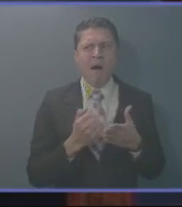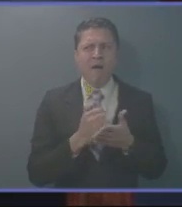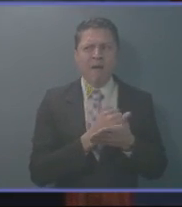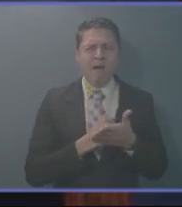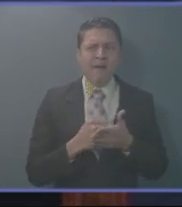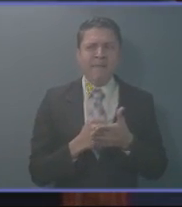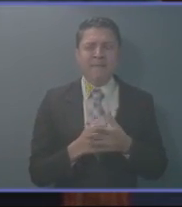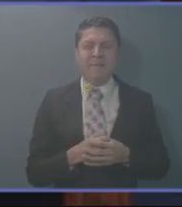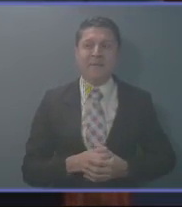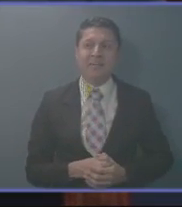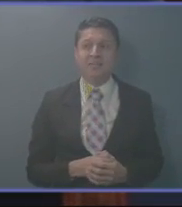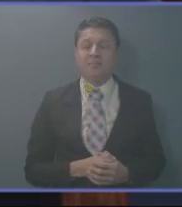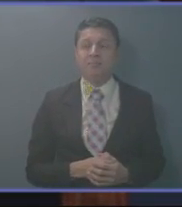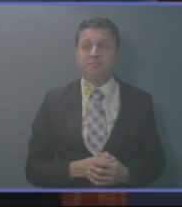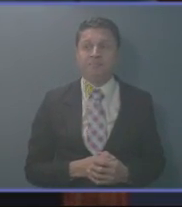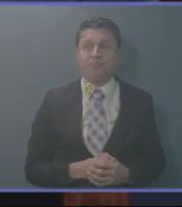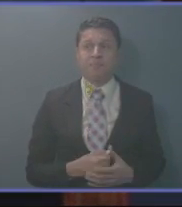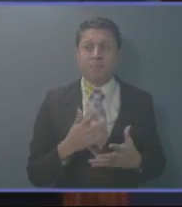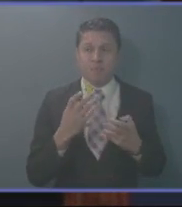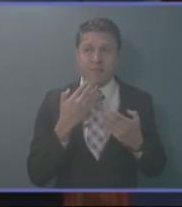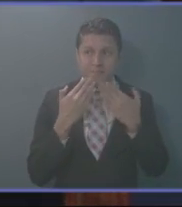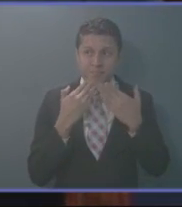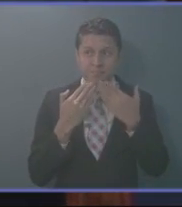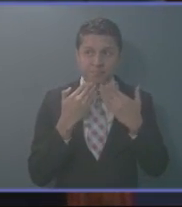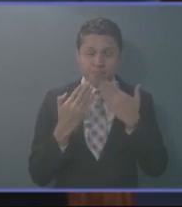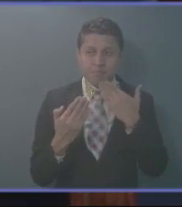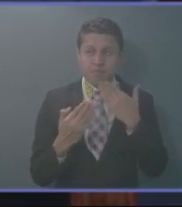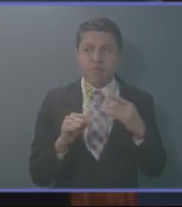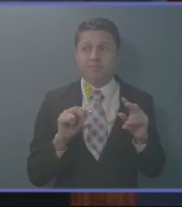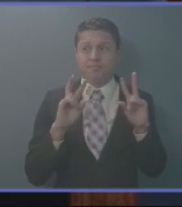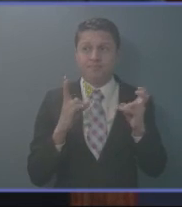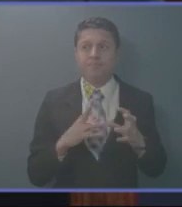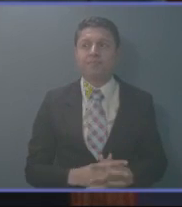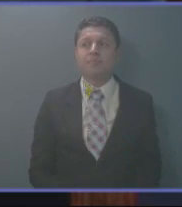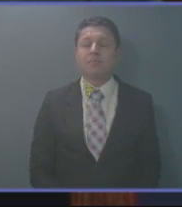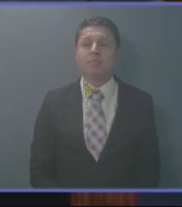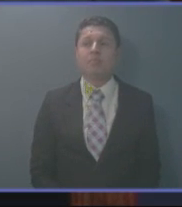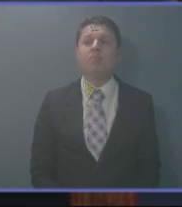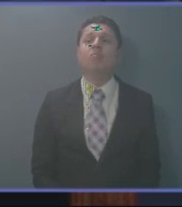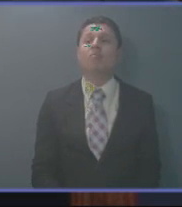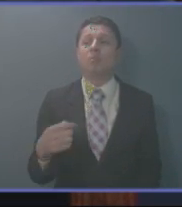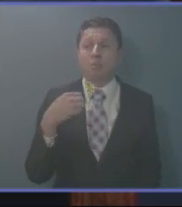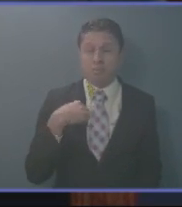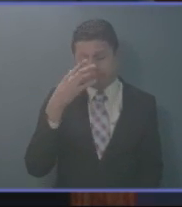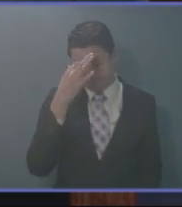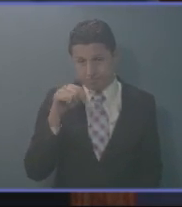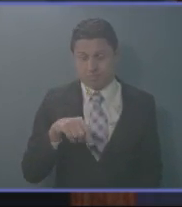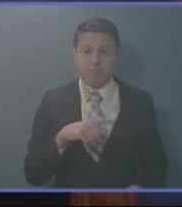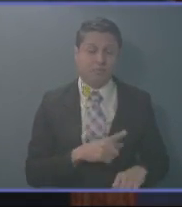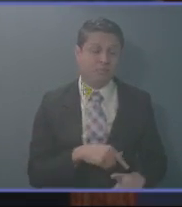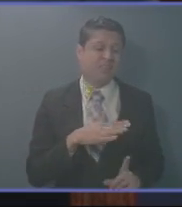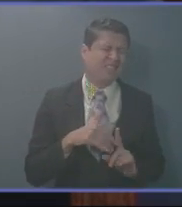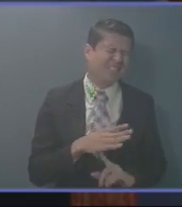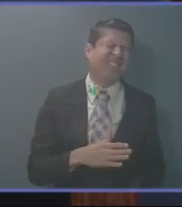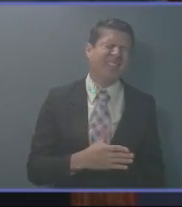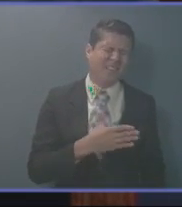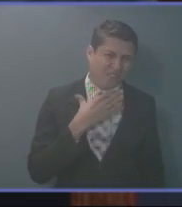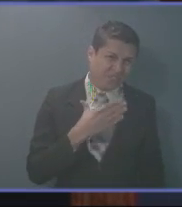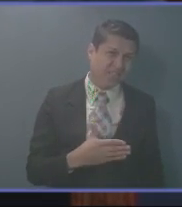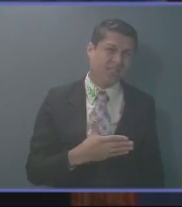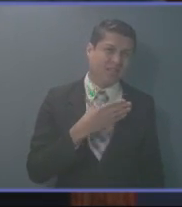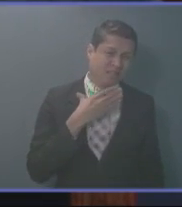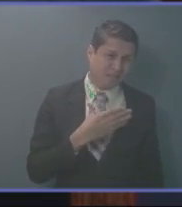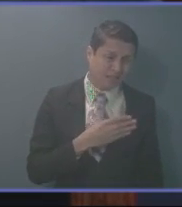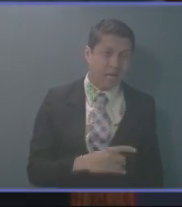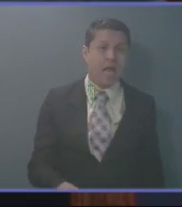Hacienda. Y quería comentar en cuanto a este tema. Yo creo que en este momento de crisis que está viviendo el país,